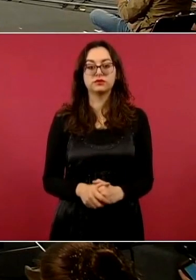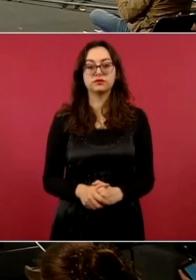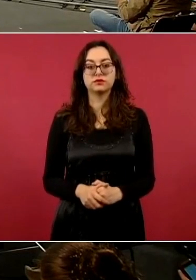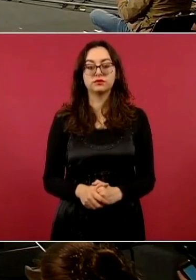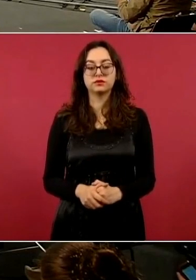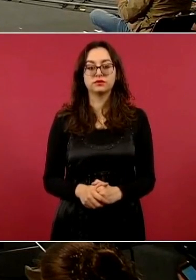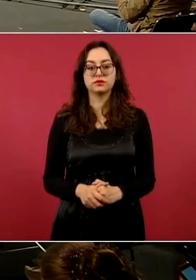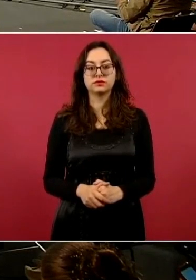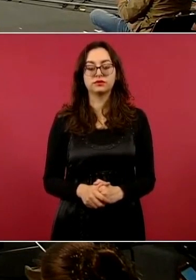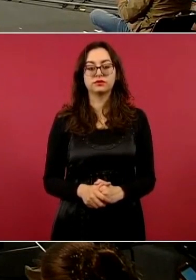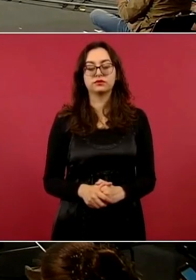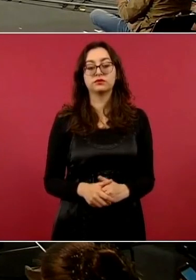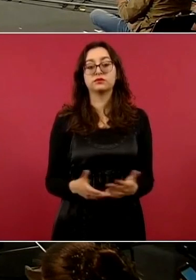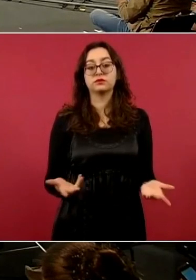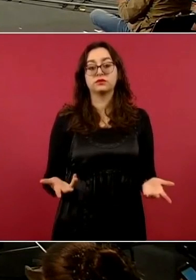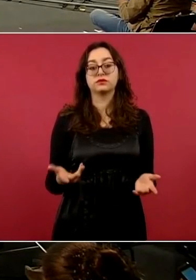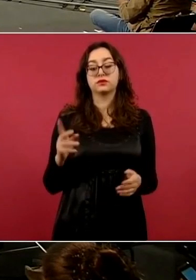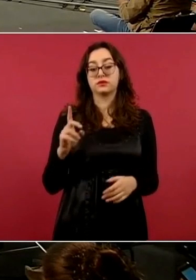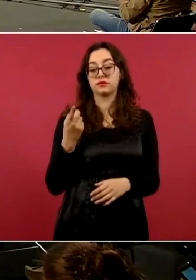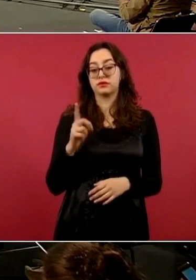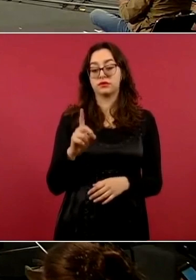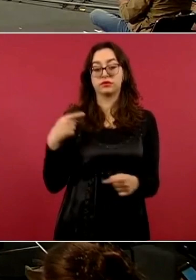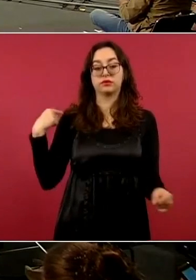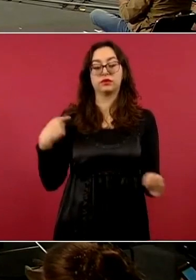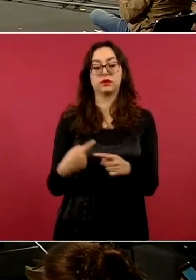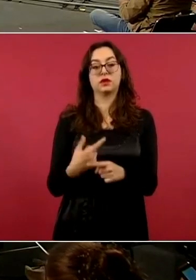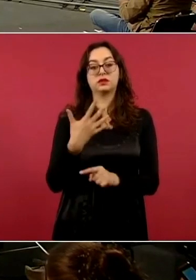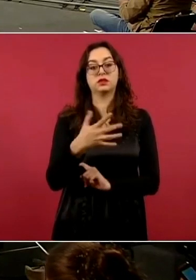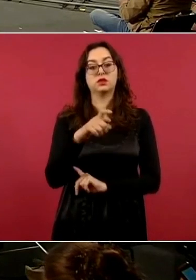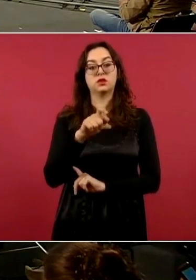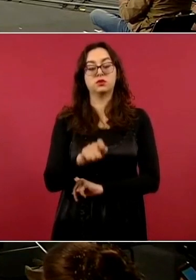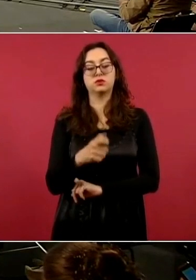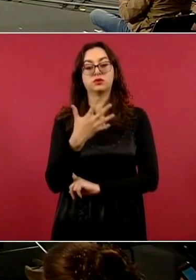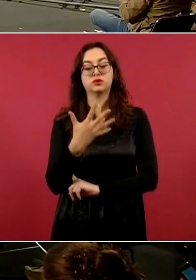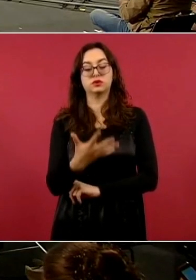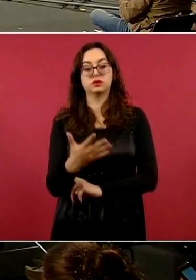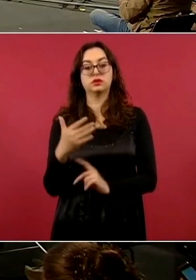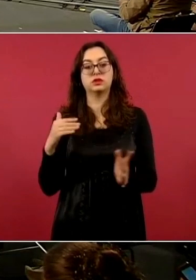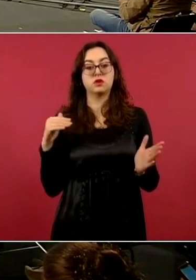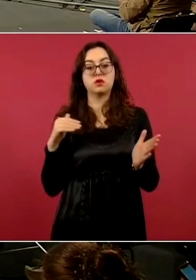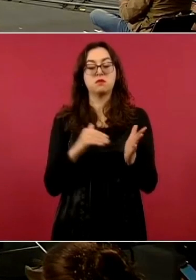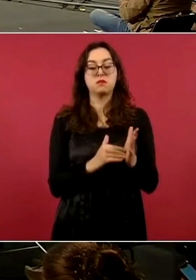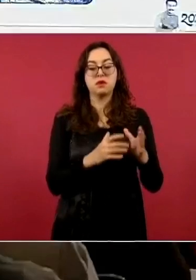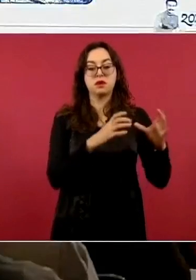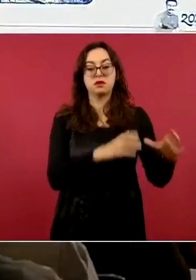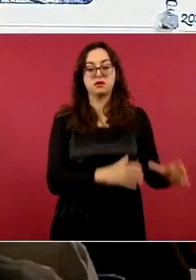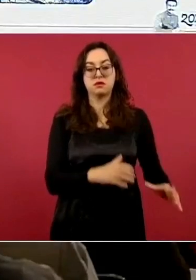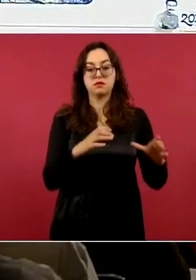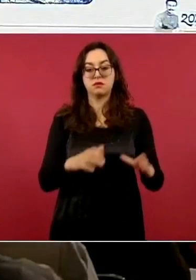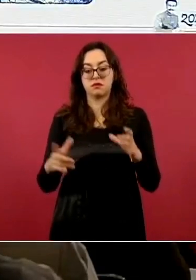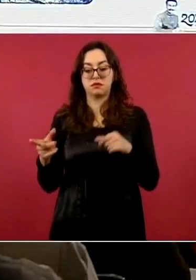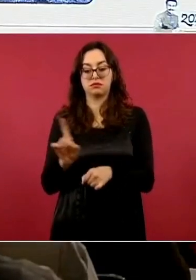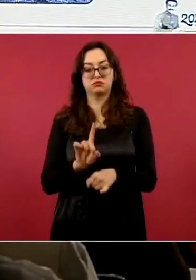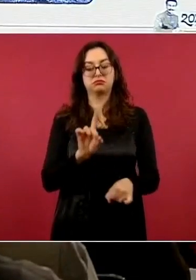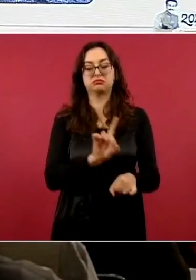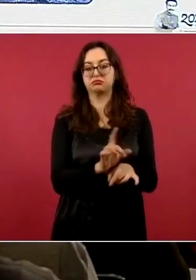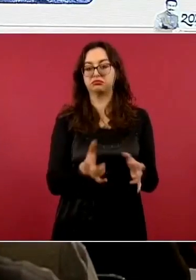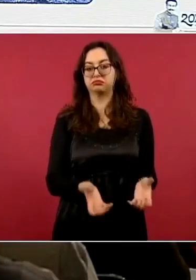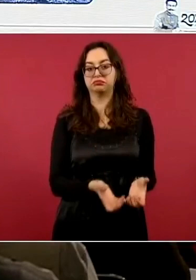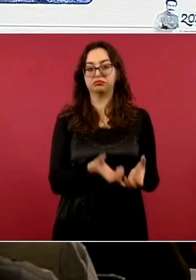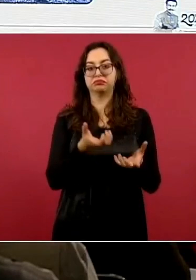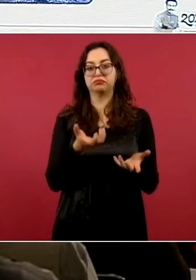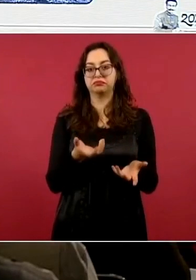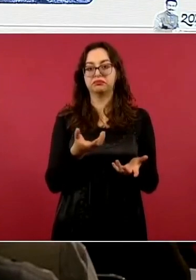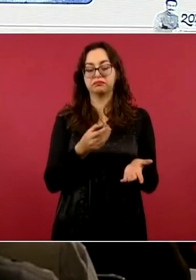la desviación volumétrica en diciembre llevamos cinco punto cinco miles de barriles diarios se continúa con con la operación